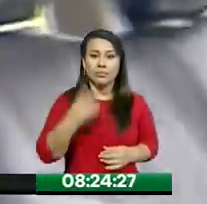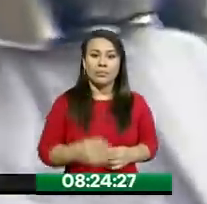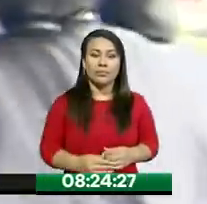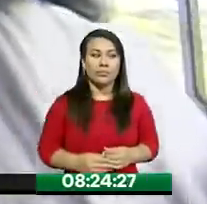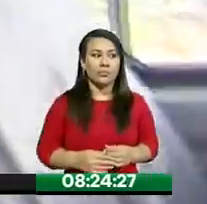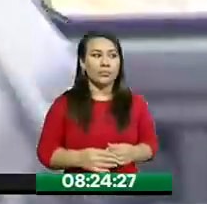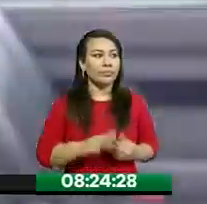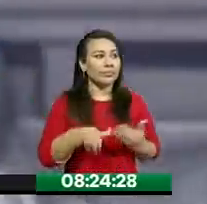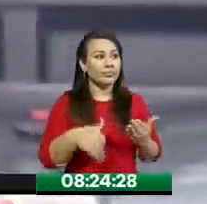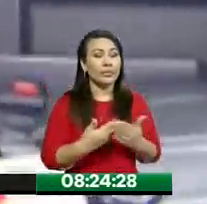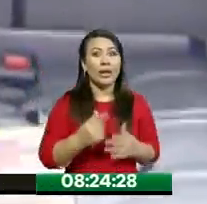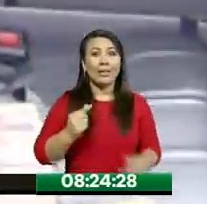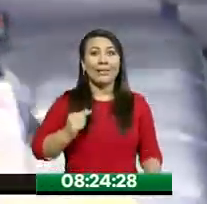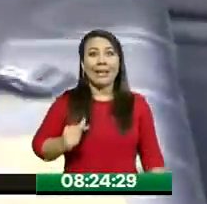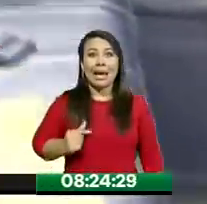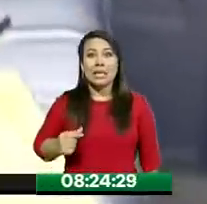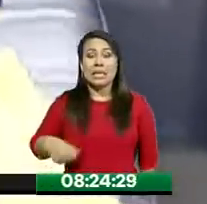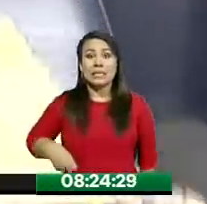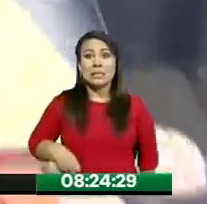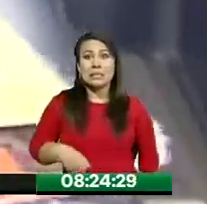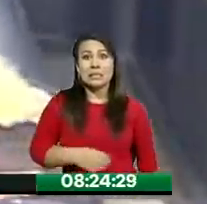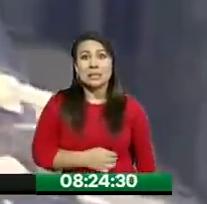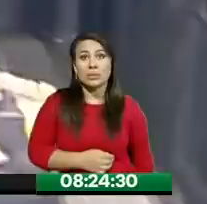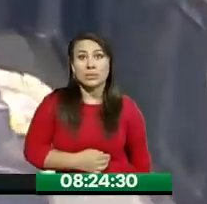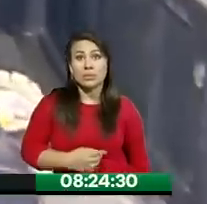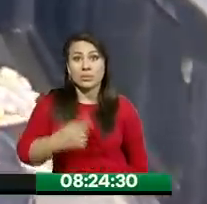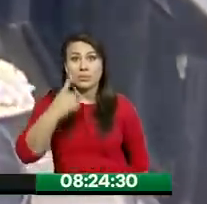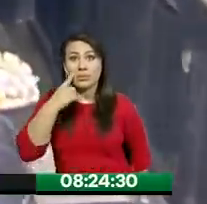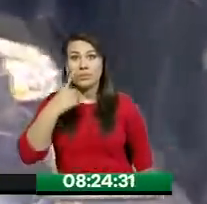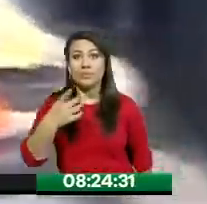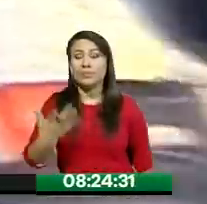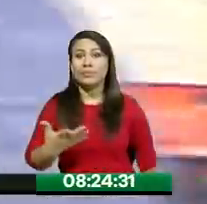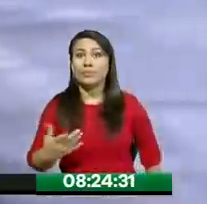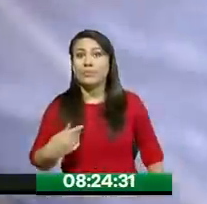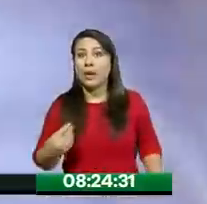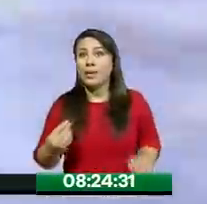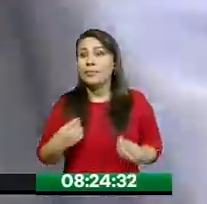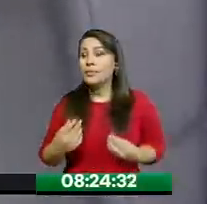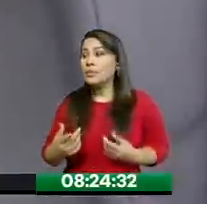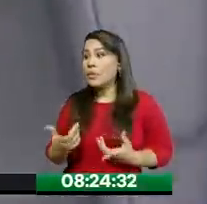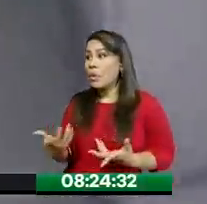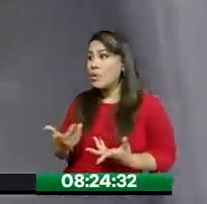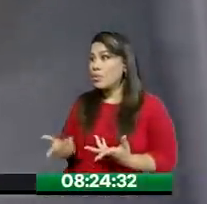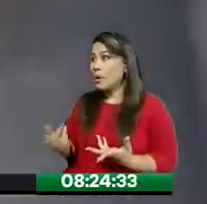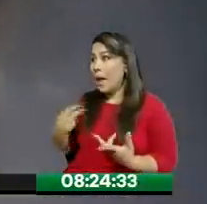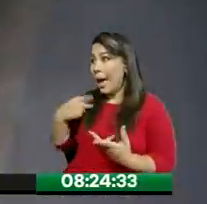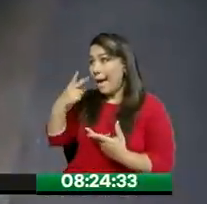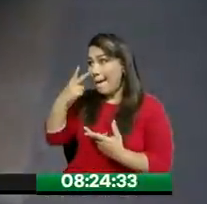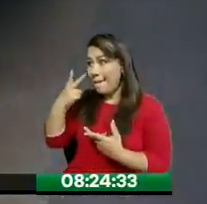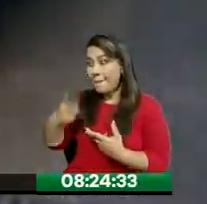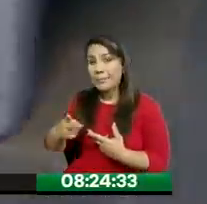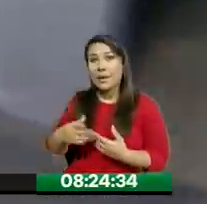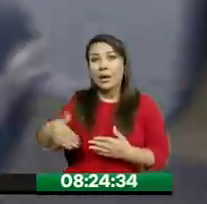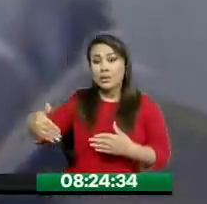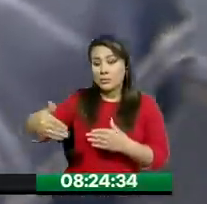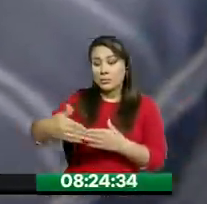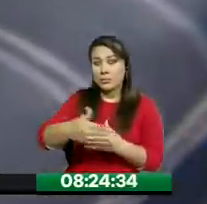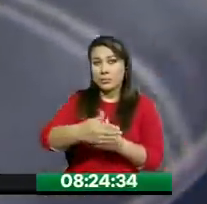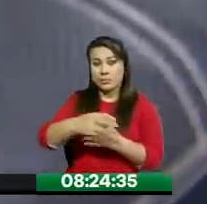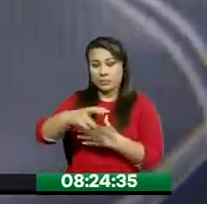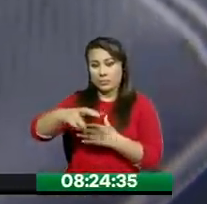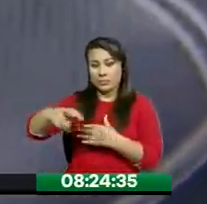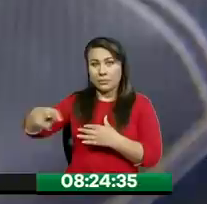amistoso. Yo no tengo queja de él. Por aquí nadie tiene queja de él. El caso lamentable se produjo en la manzana C